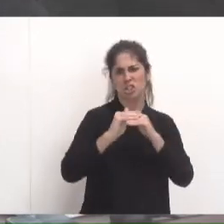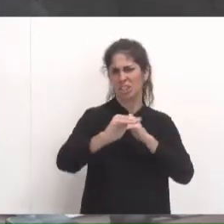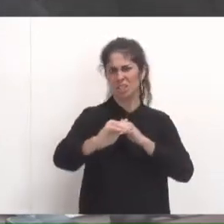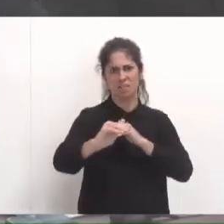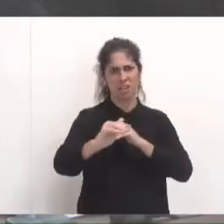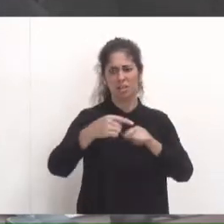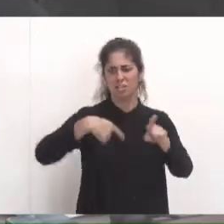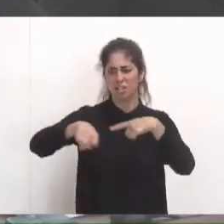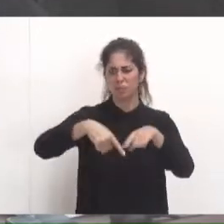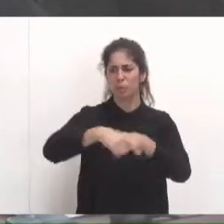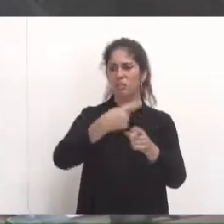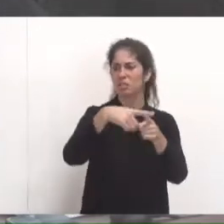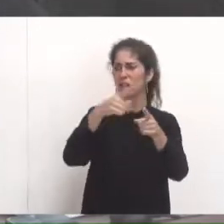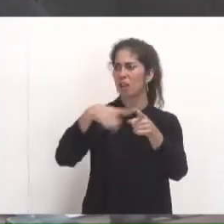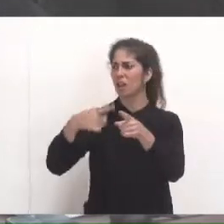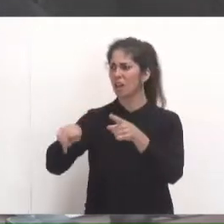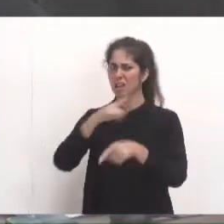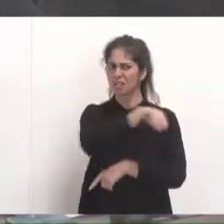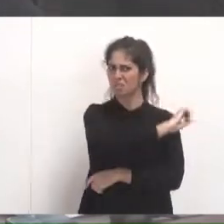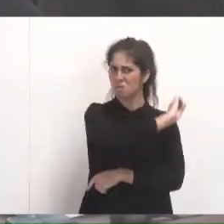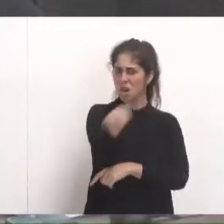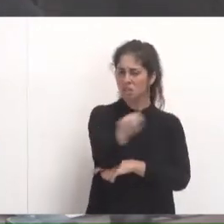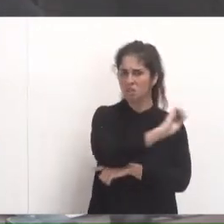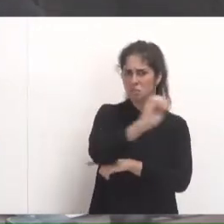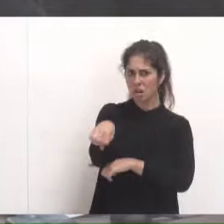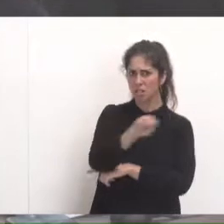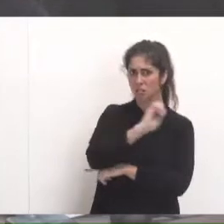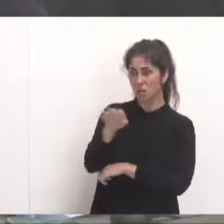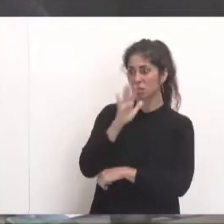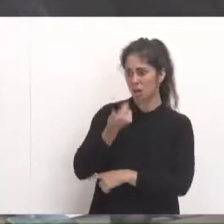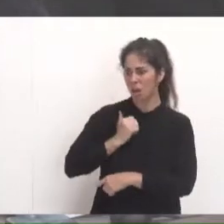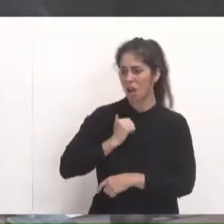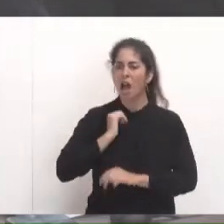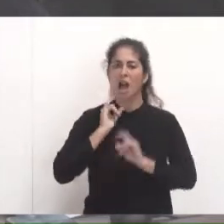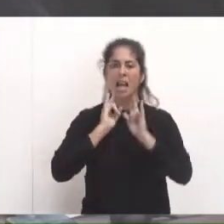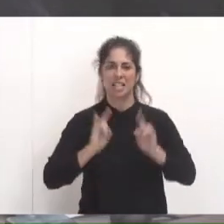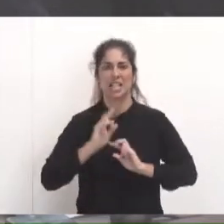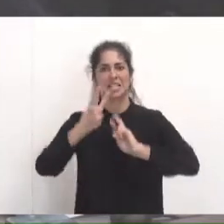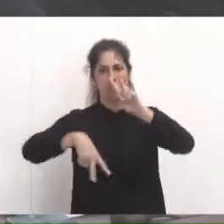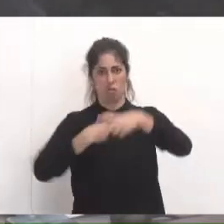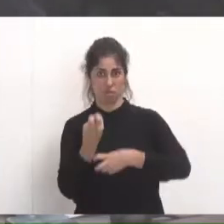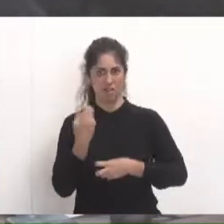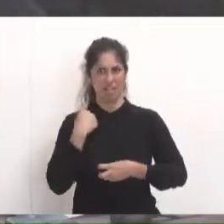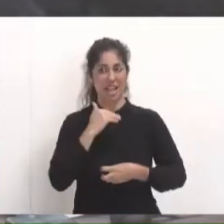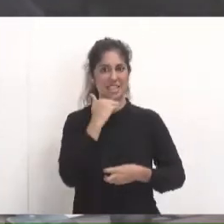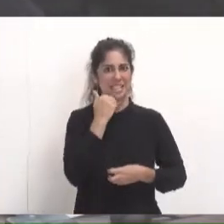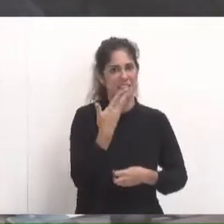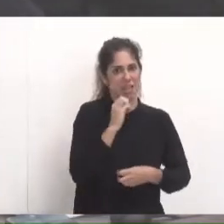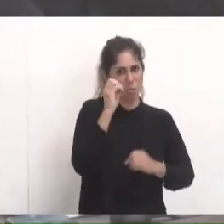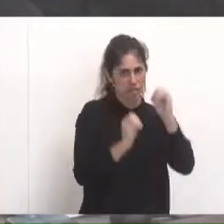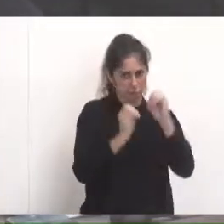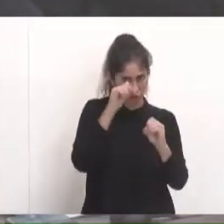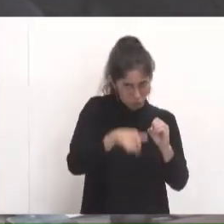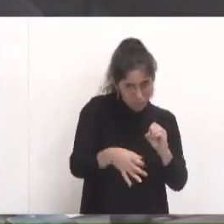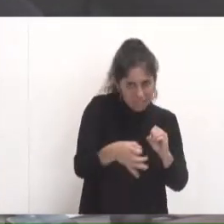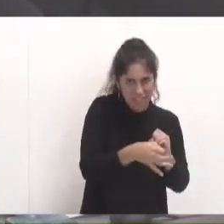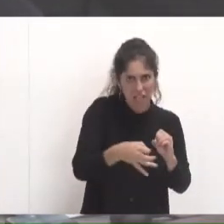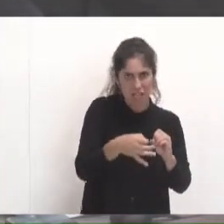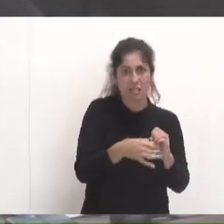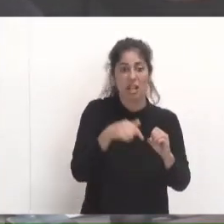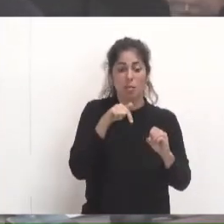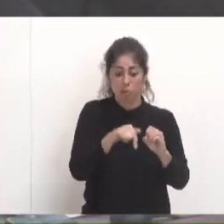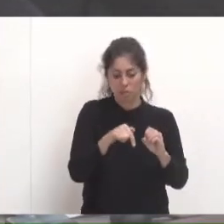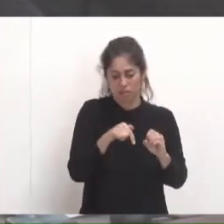que tenemos penetración de energías renovables y estamos llegando al 50% en esta isla, haremos que la movilidad, que hoy es la principal fuente